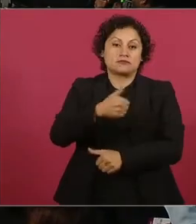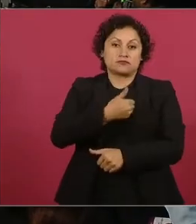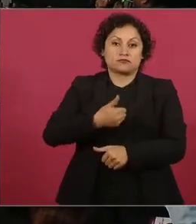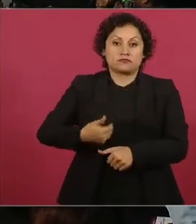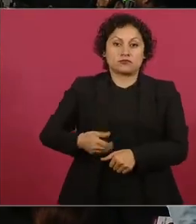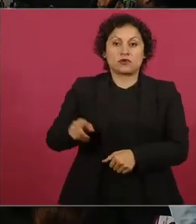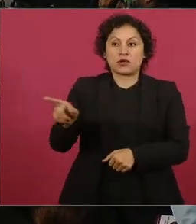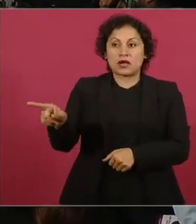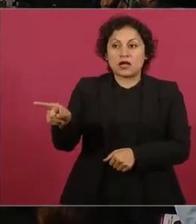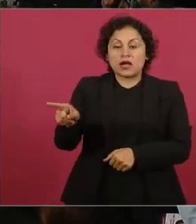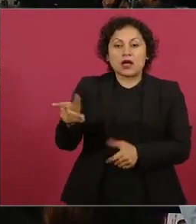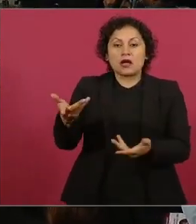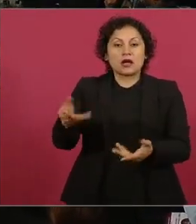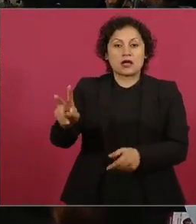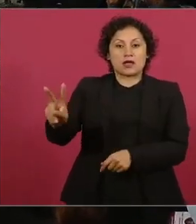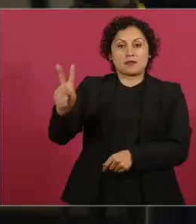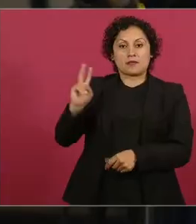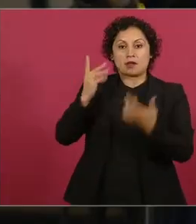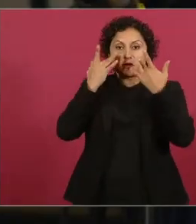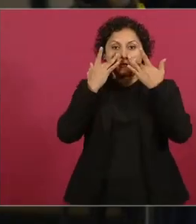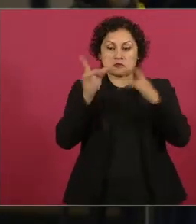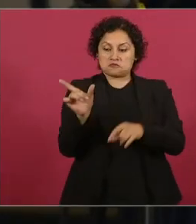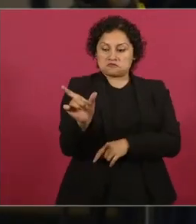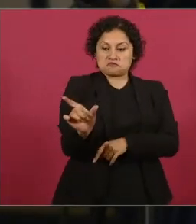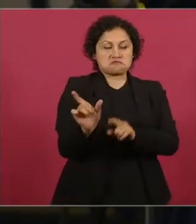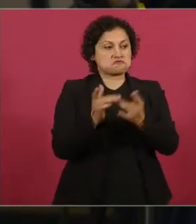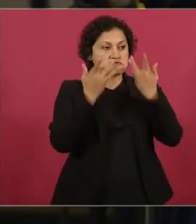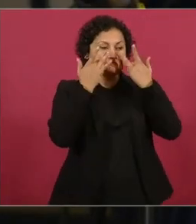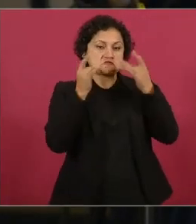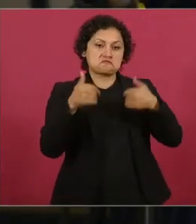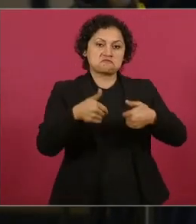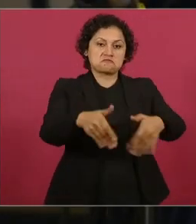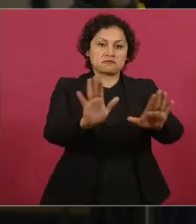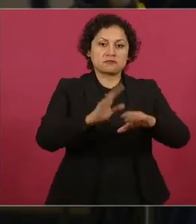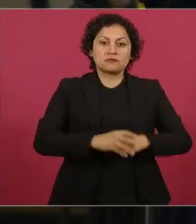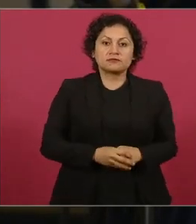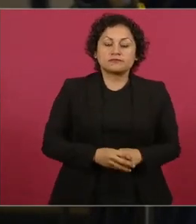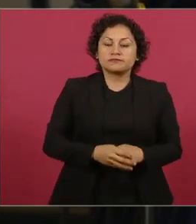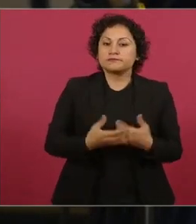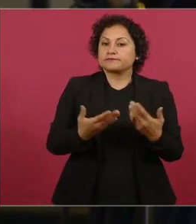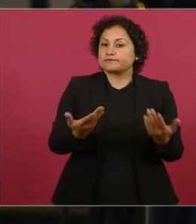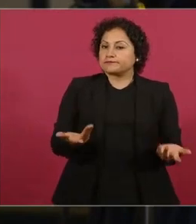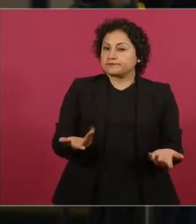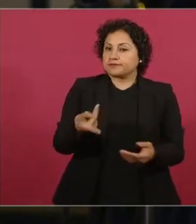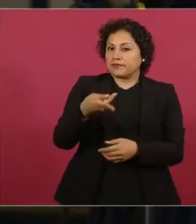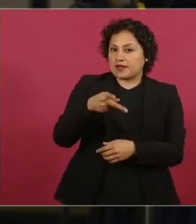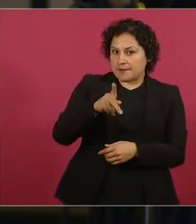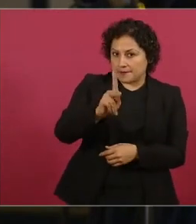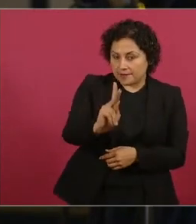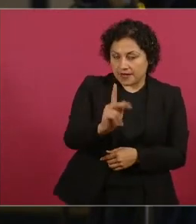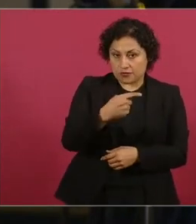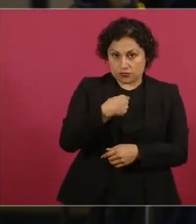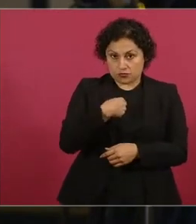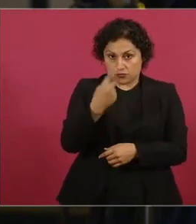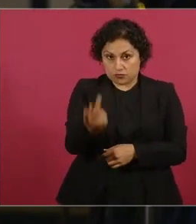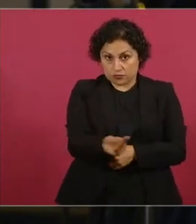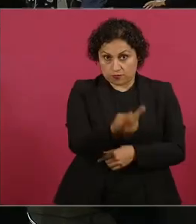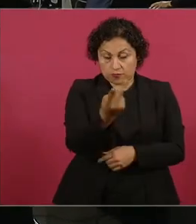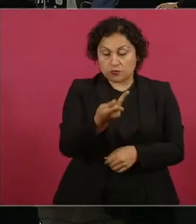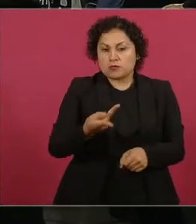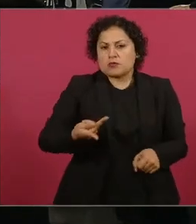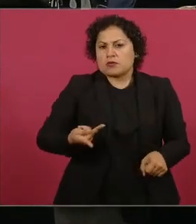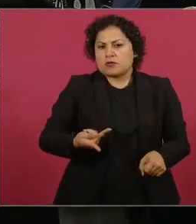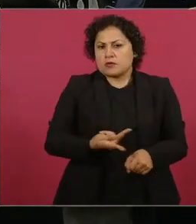viernes. Pero, presidente, aquí la pregunta es que no para estos cargos se considera que deben de